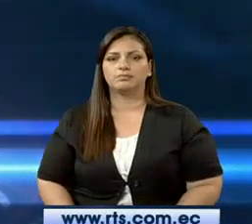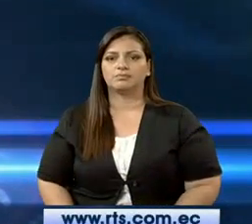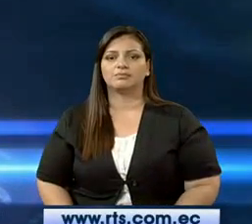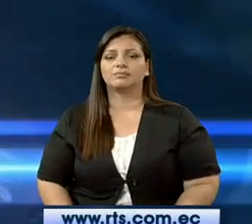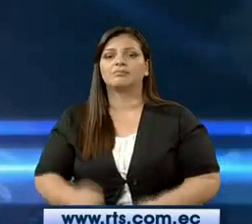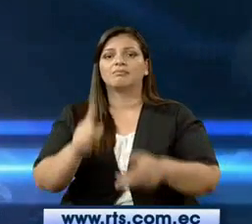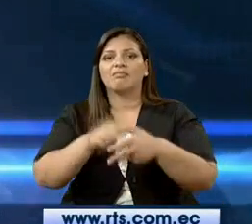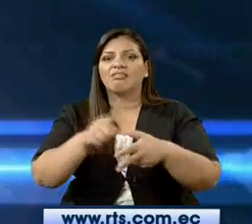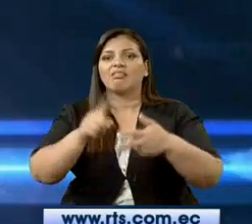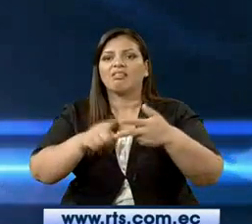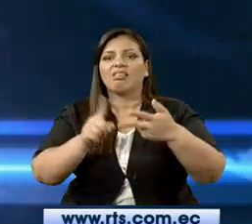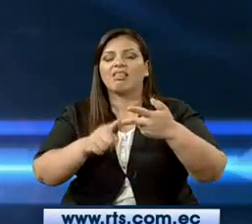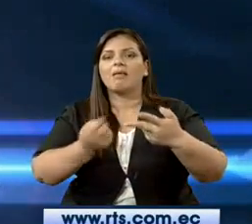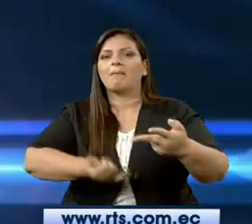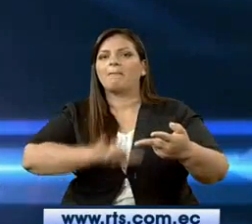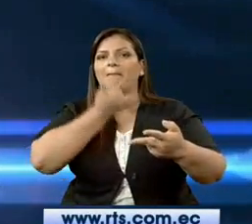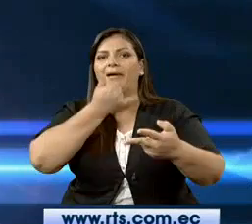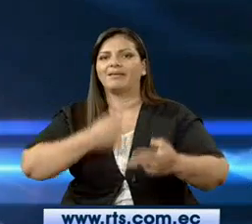roja.